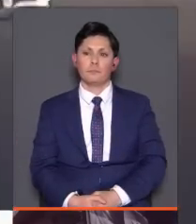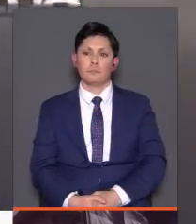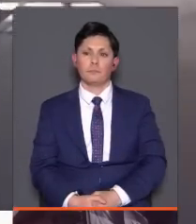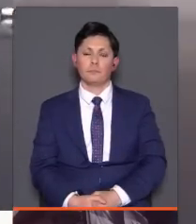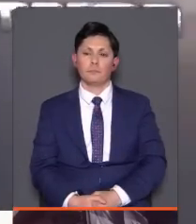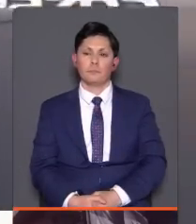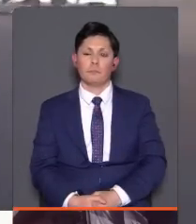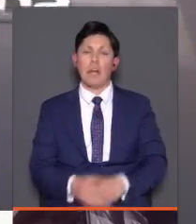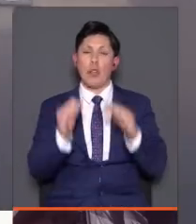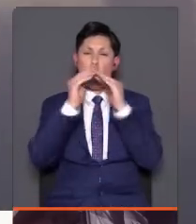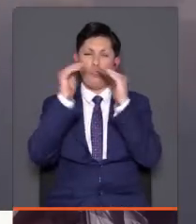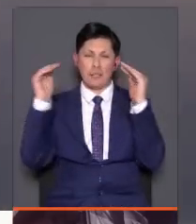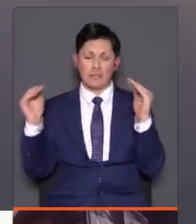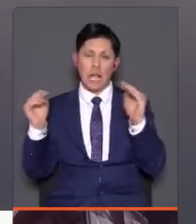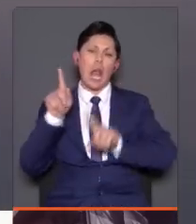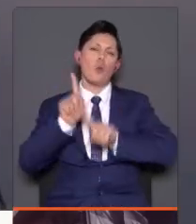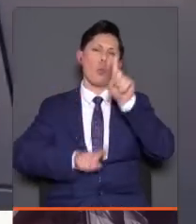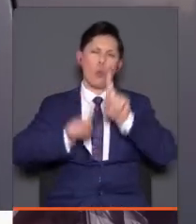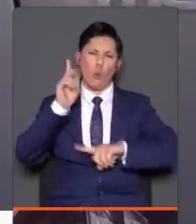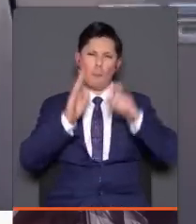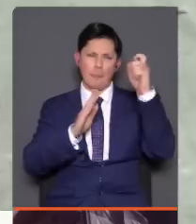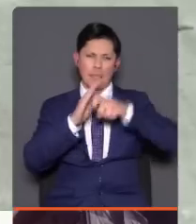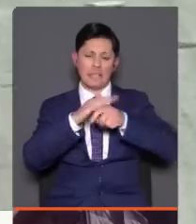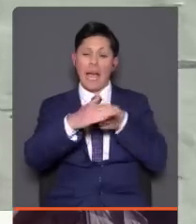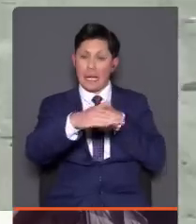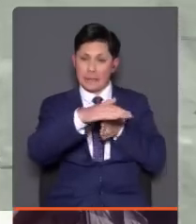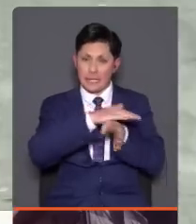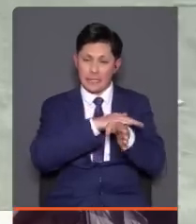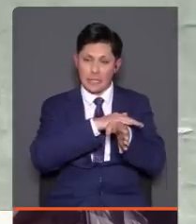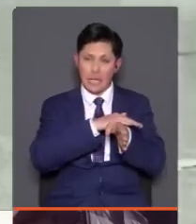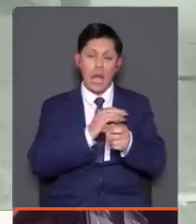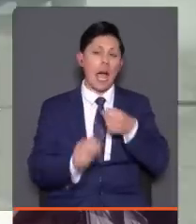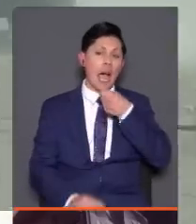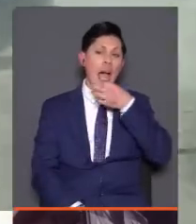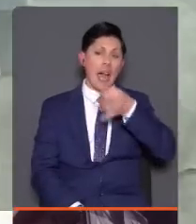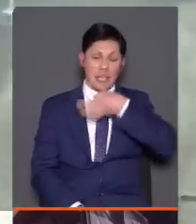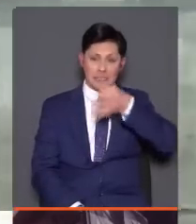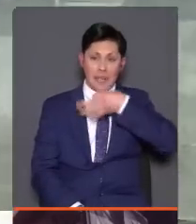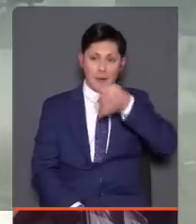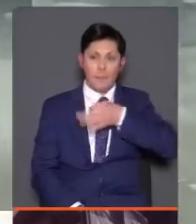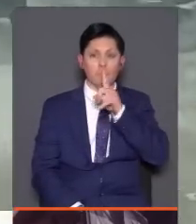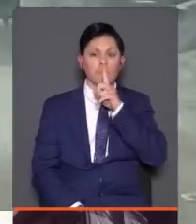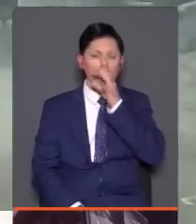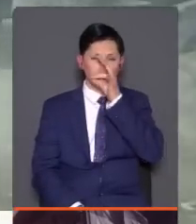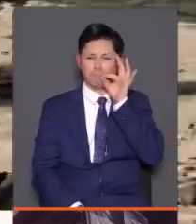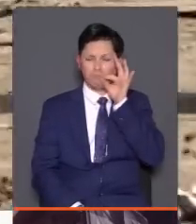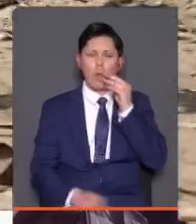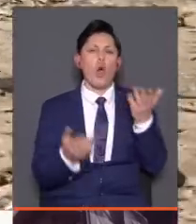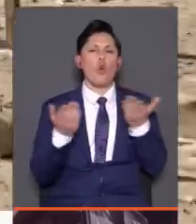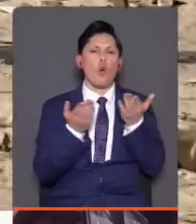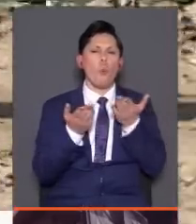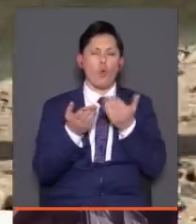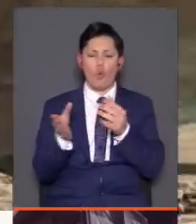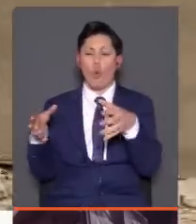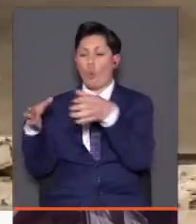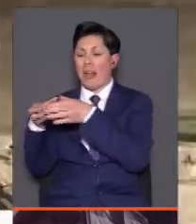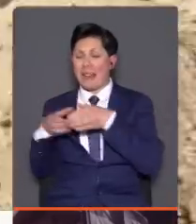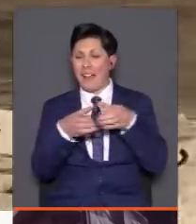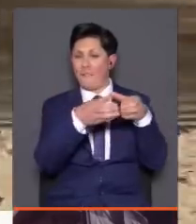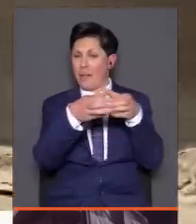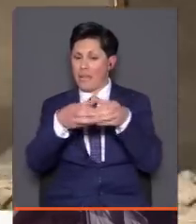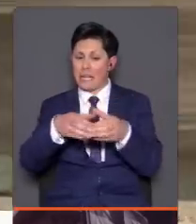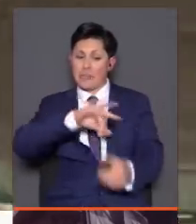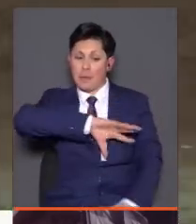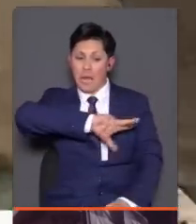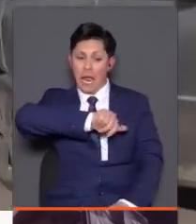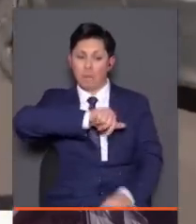Los vecinos que hace algunos meses accedían a entregar declaraciones de manera anónima sobre cómo las bandas criminales se apoderaron de